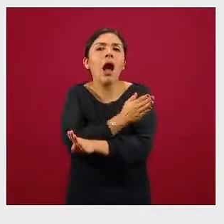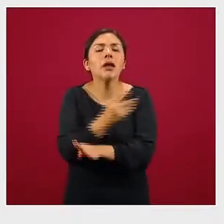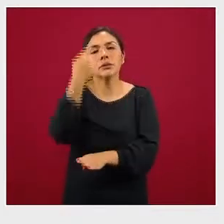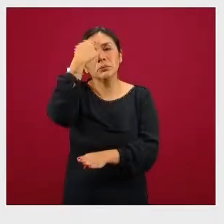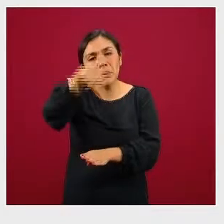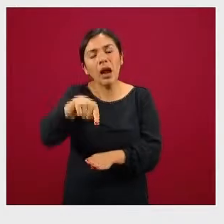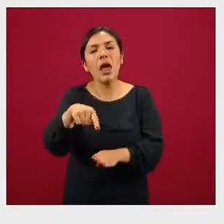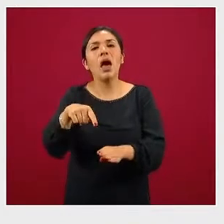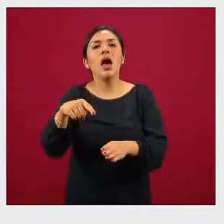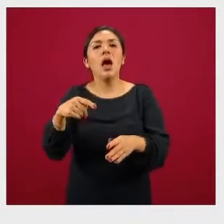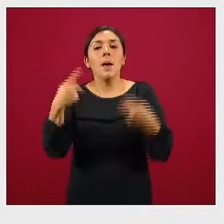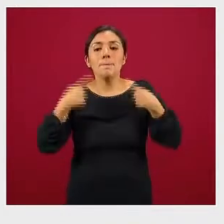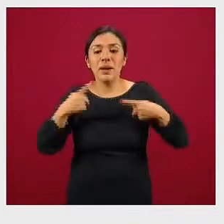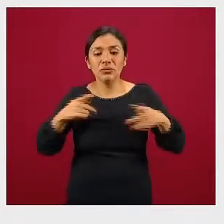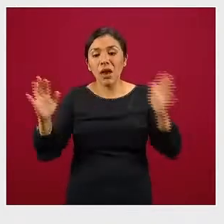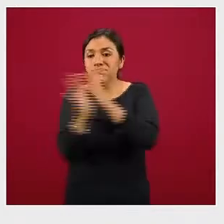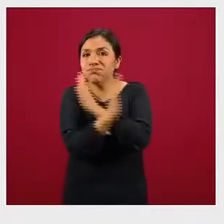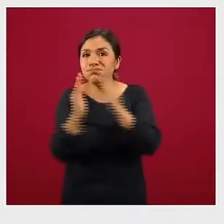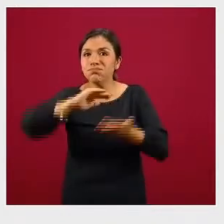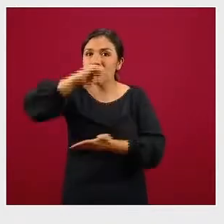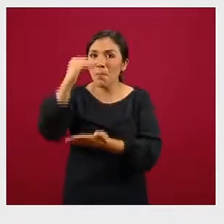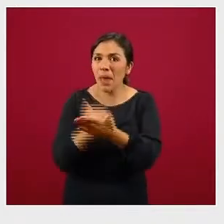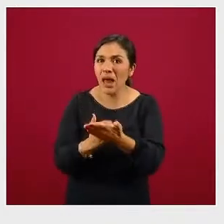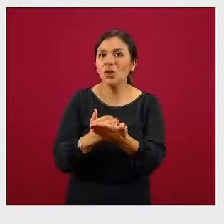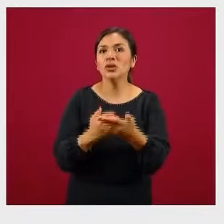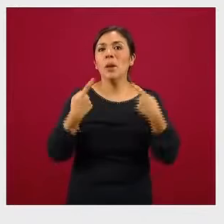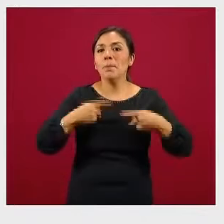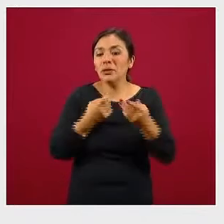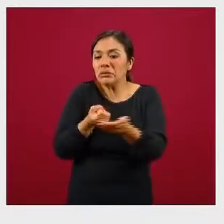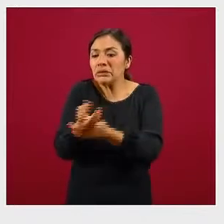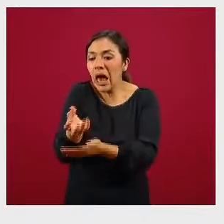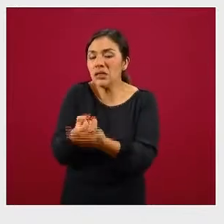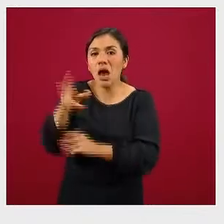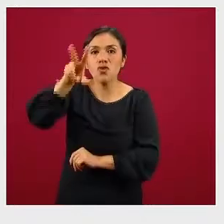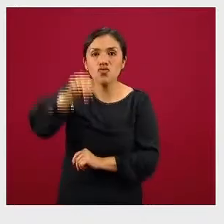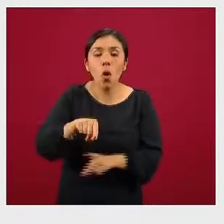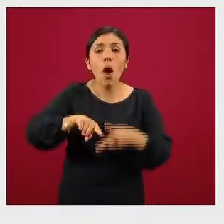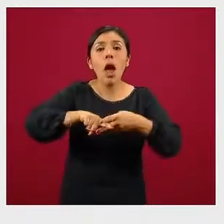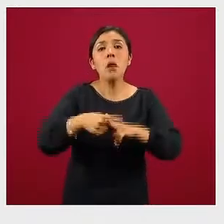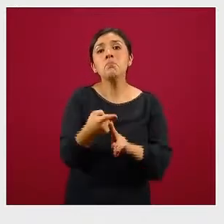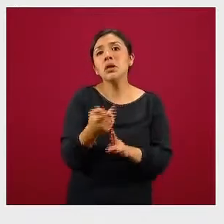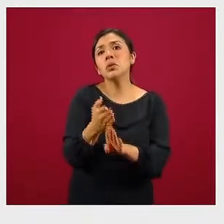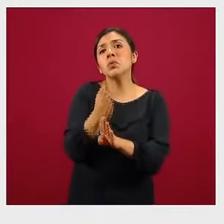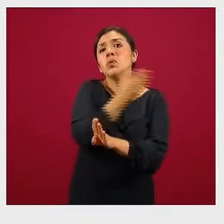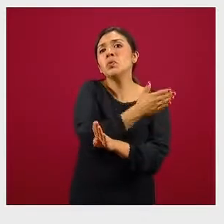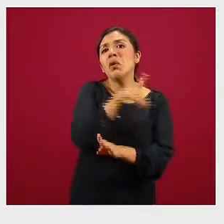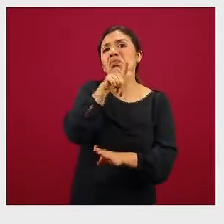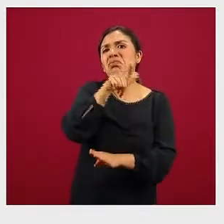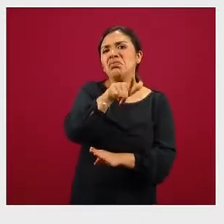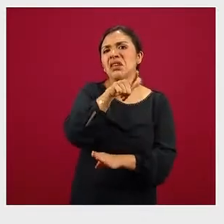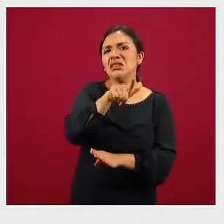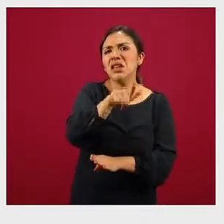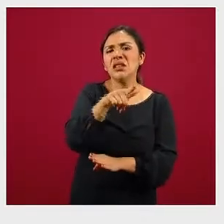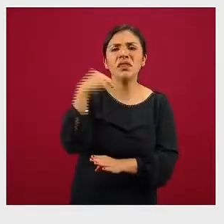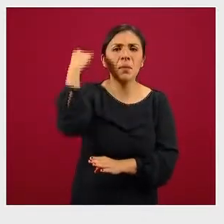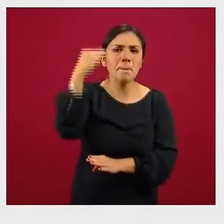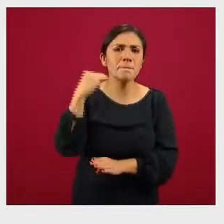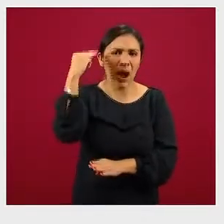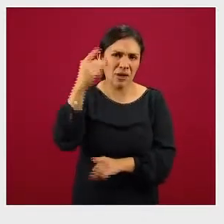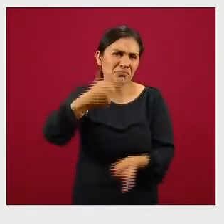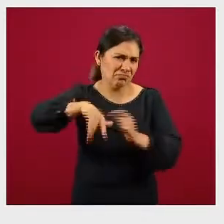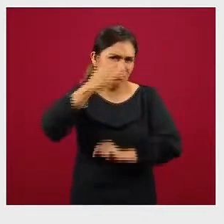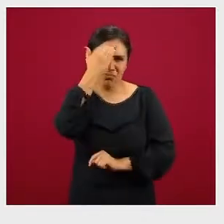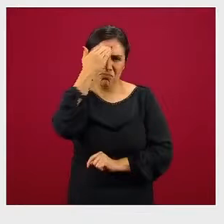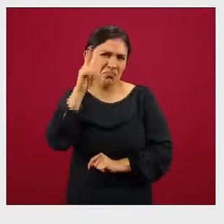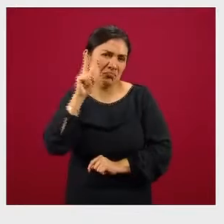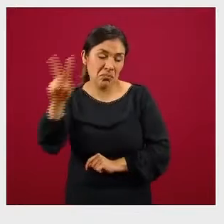de reducción de la transmisión, medidas de mitigación comunitaria que empezaron desde el 17 de marzo, como